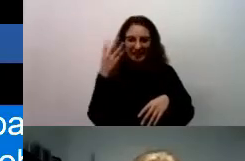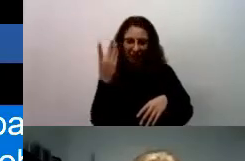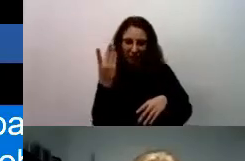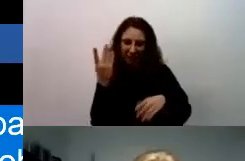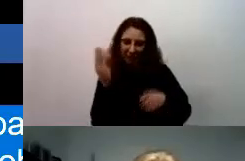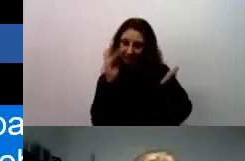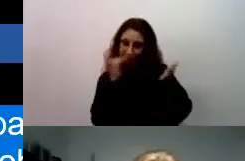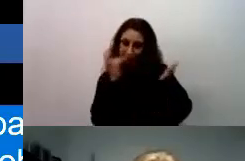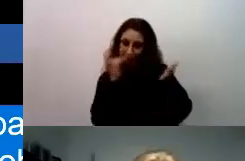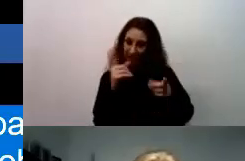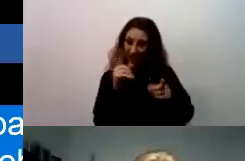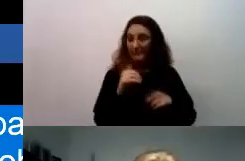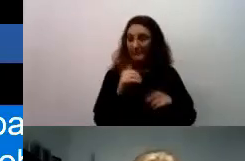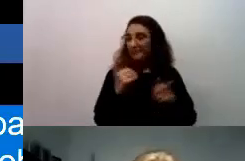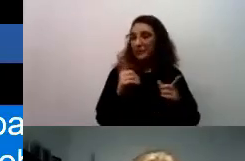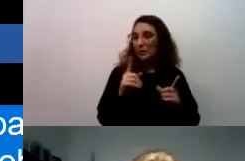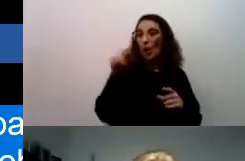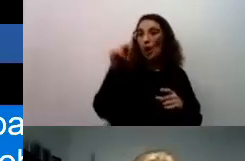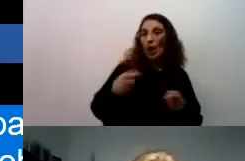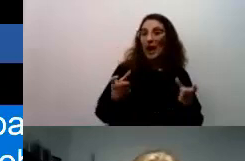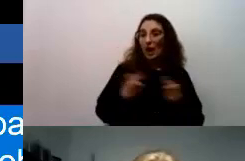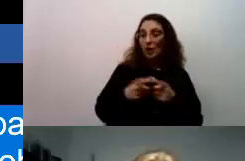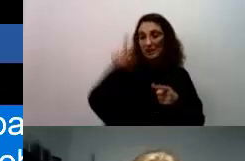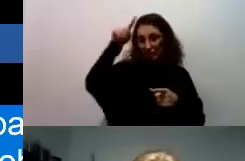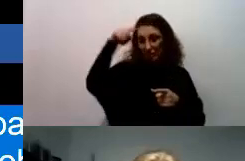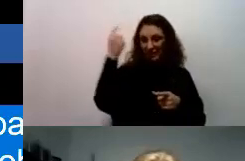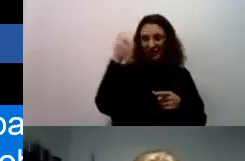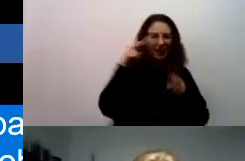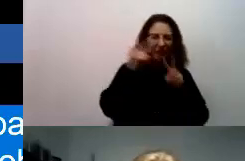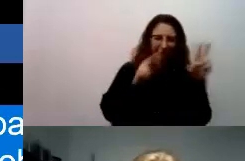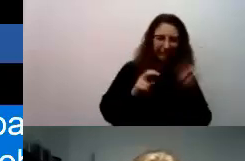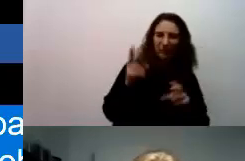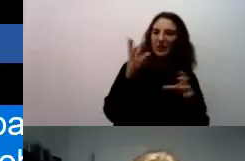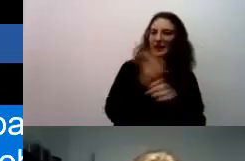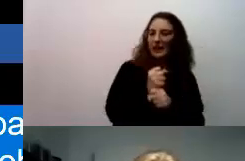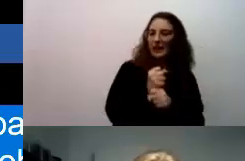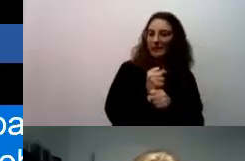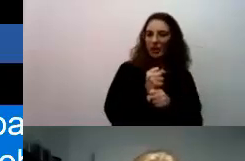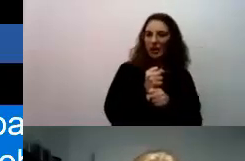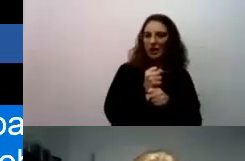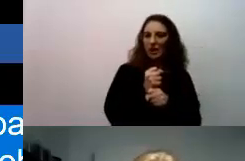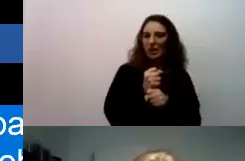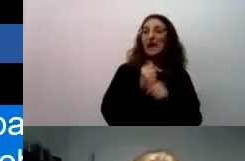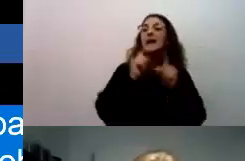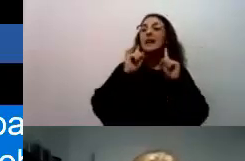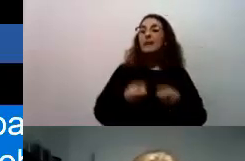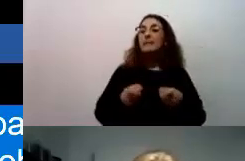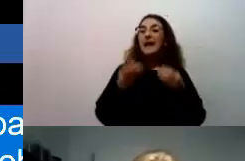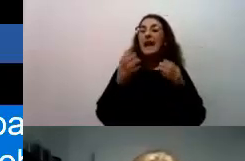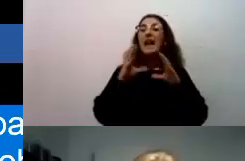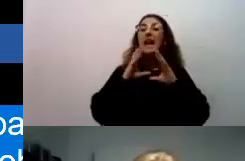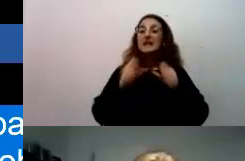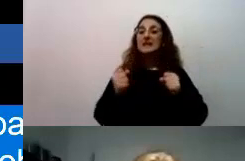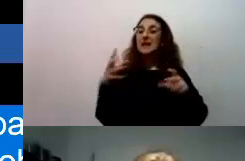la Comisión Nacional de Regulación del Transporte y la Secretaría de